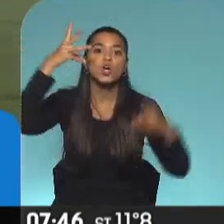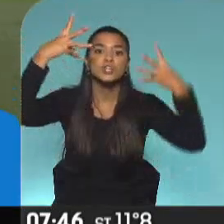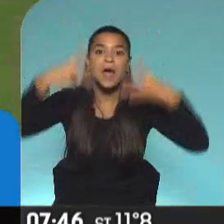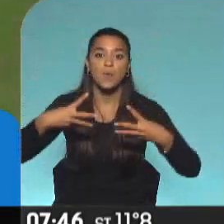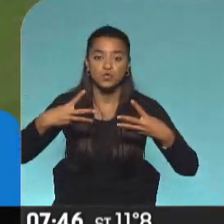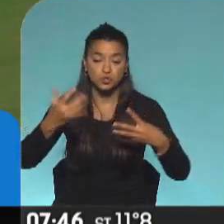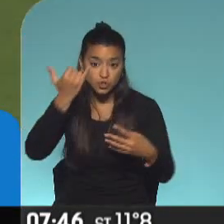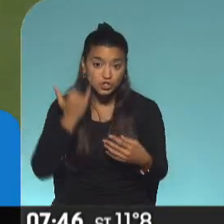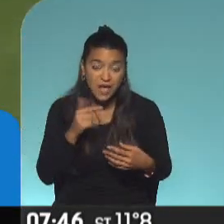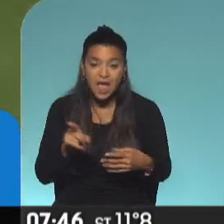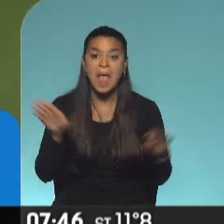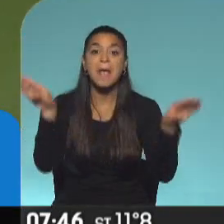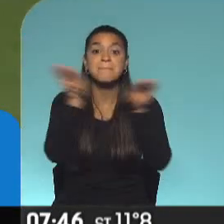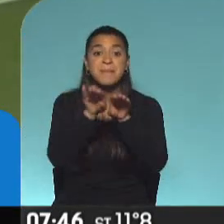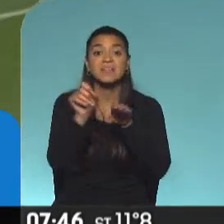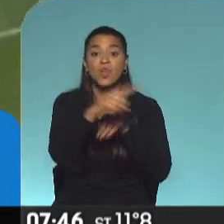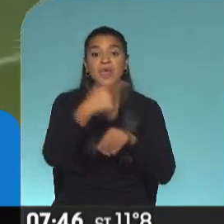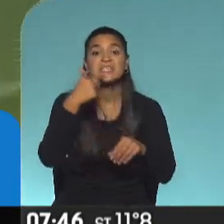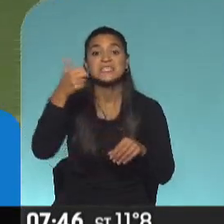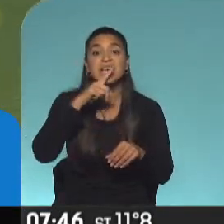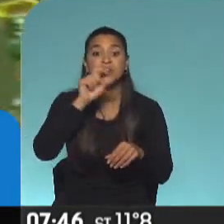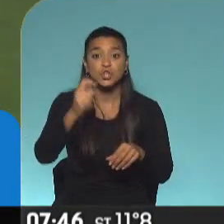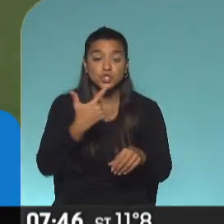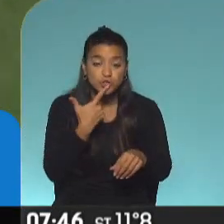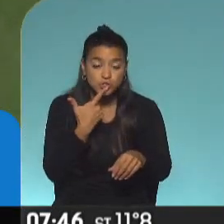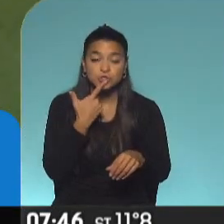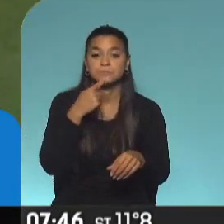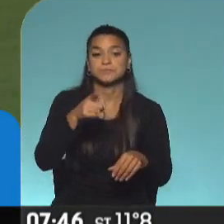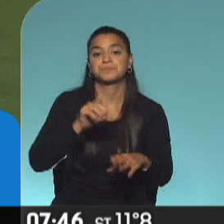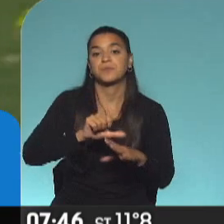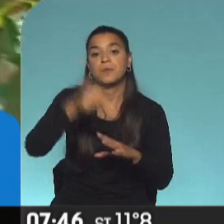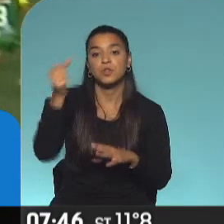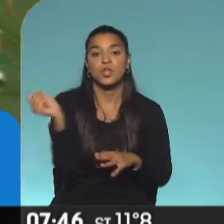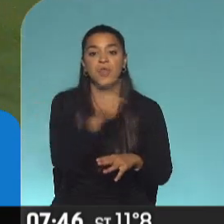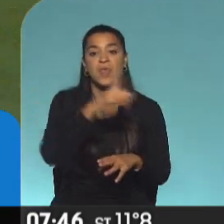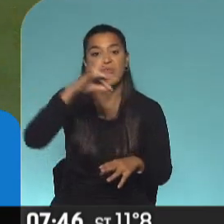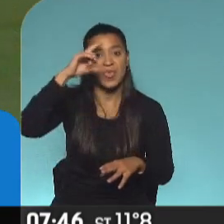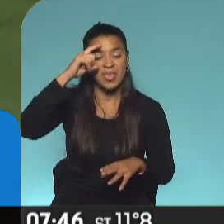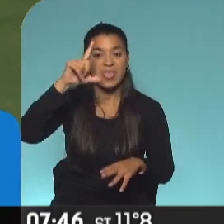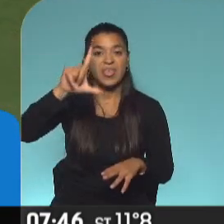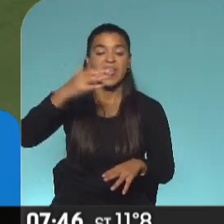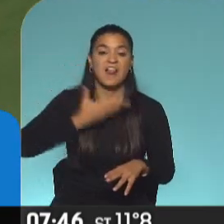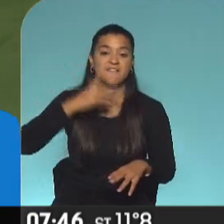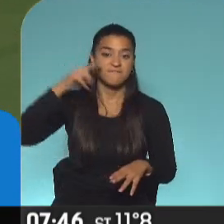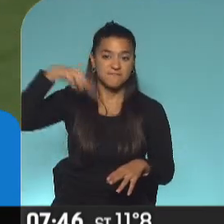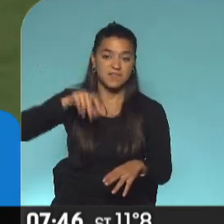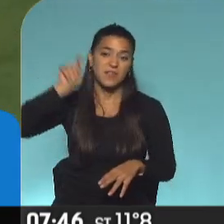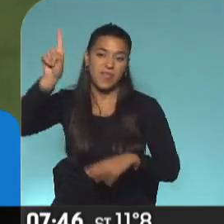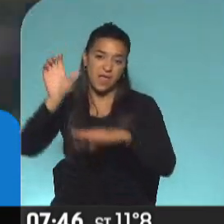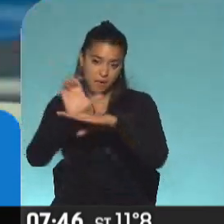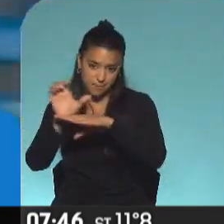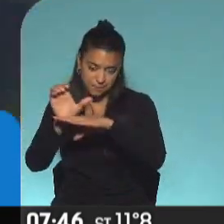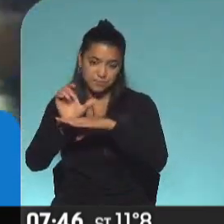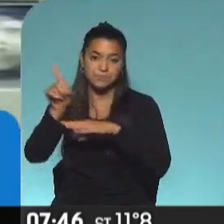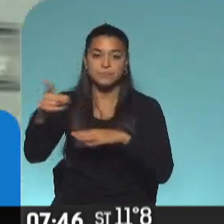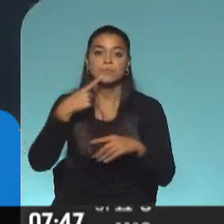el empate que iba a llegar de Santos por la victoria de Delfín, el equipo ecuatoriano, en tierras guaraníes